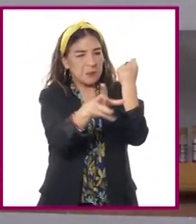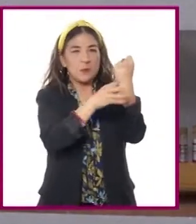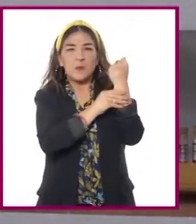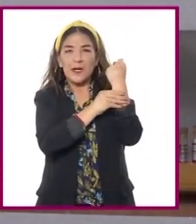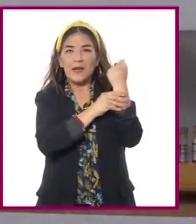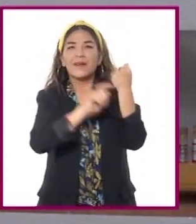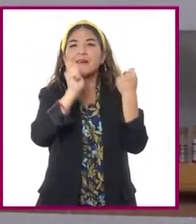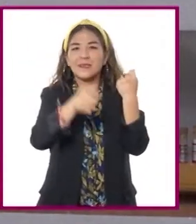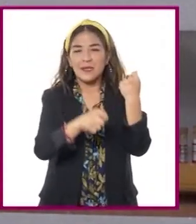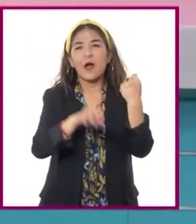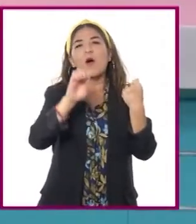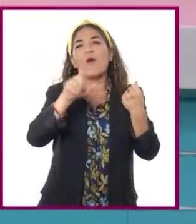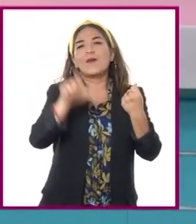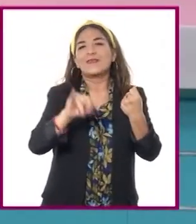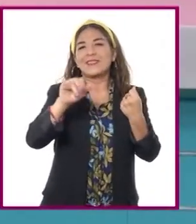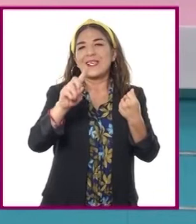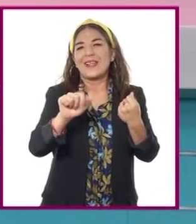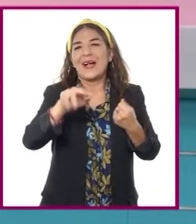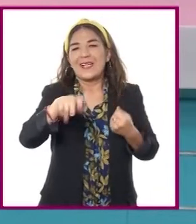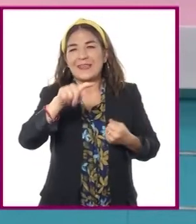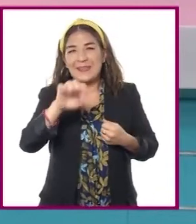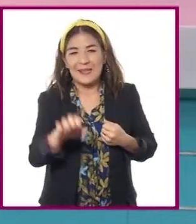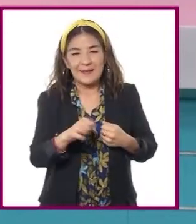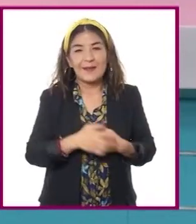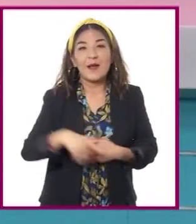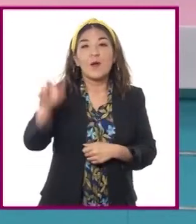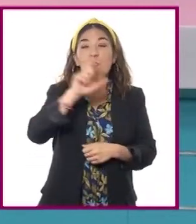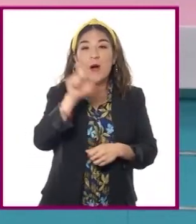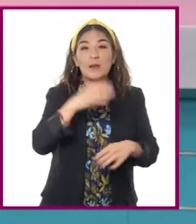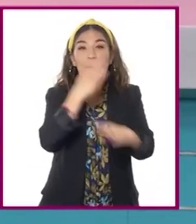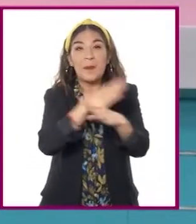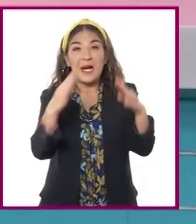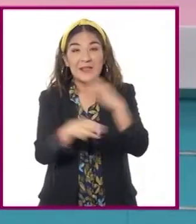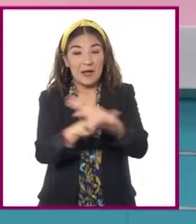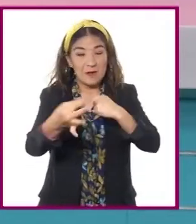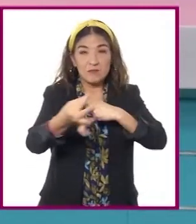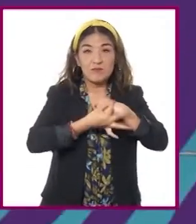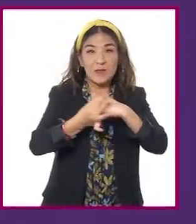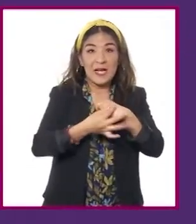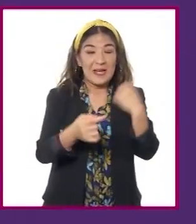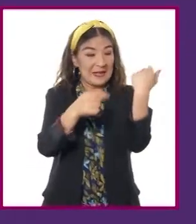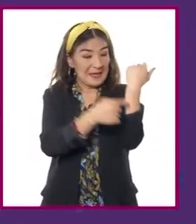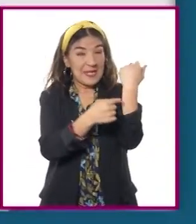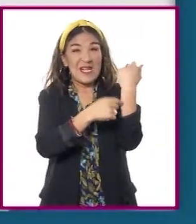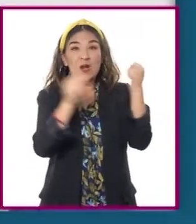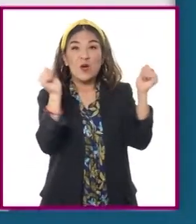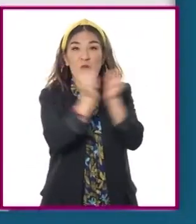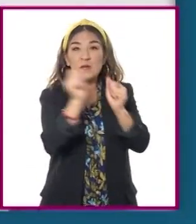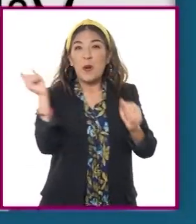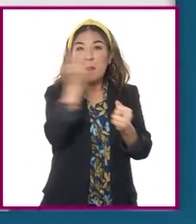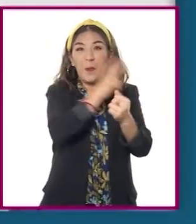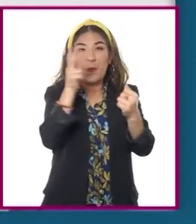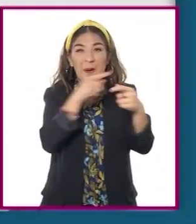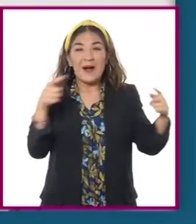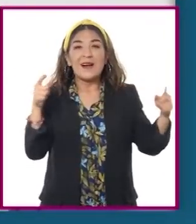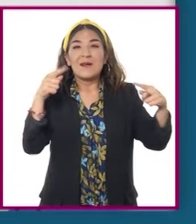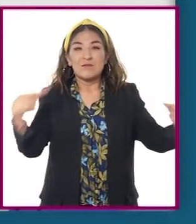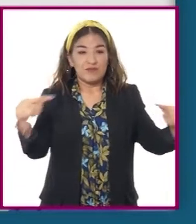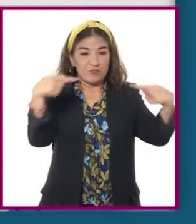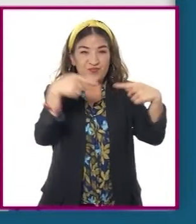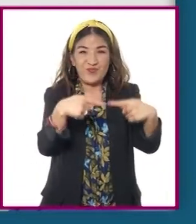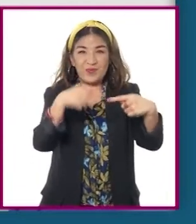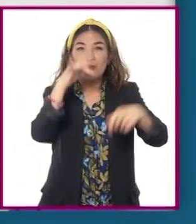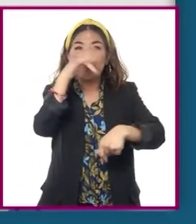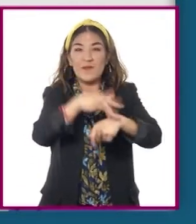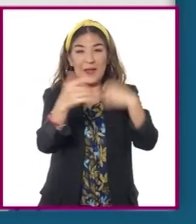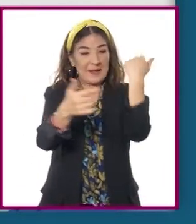el agente oxidante. Cuando el material metálico entra en contacto con el aire y con cierto grado de humedad, es